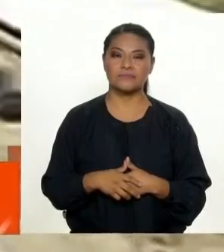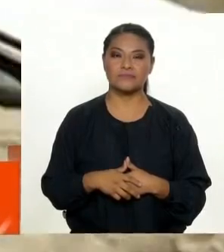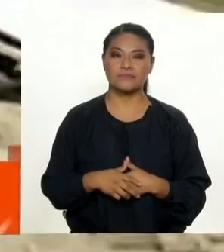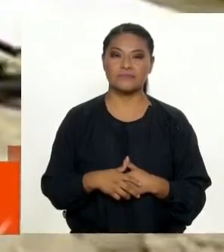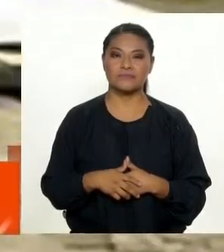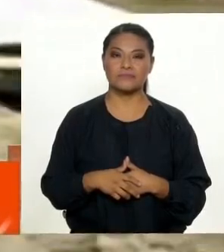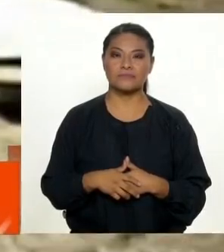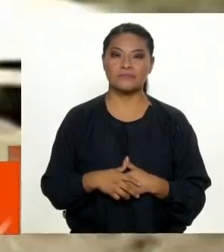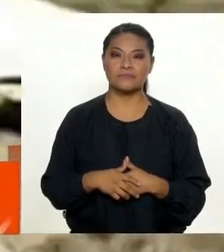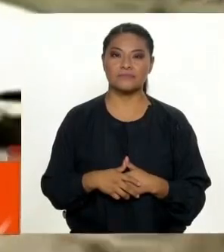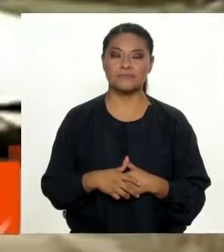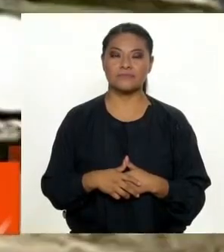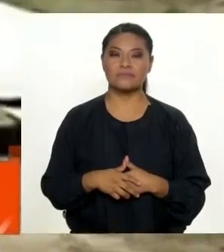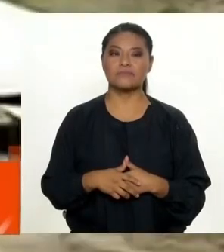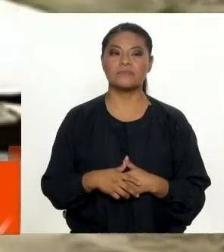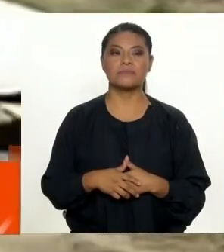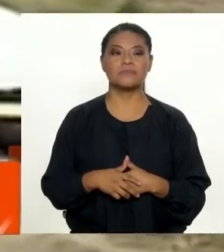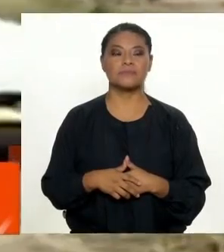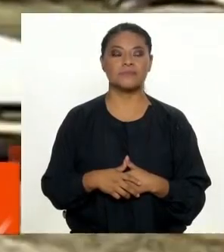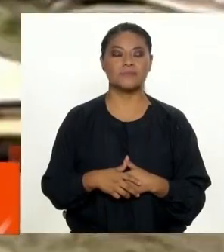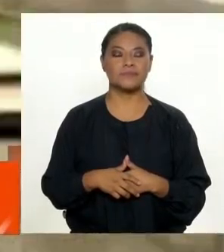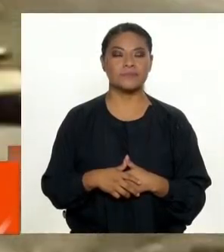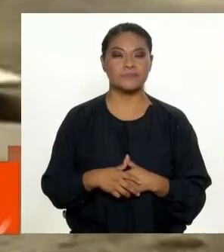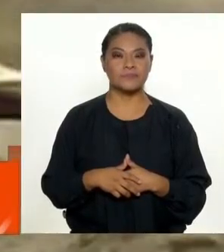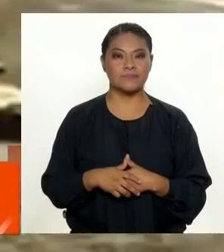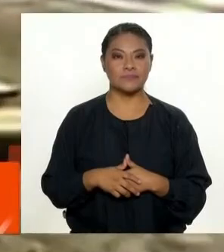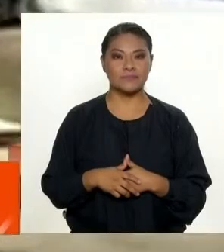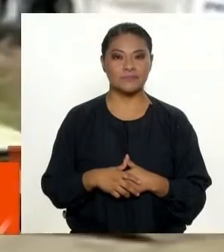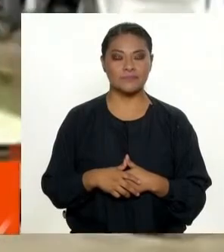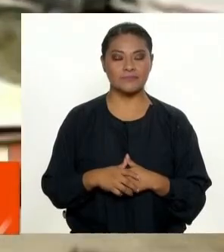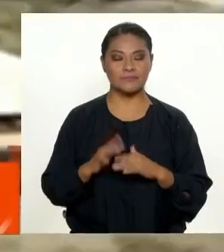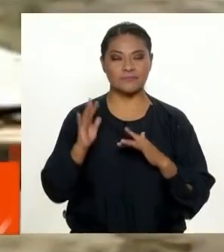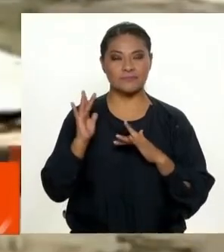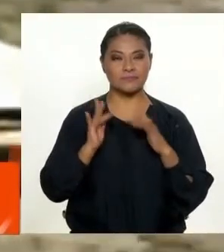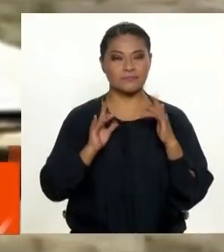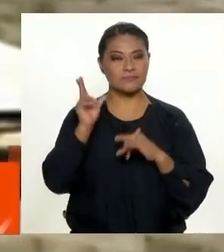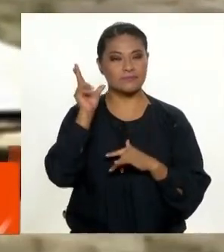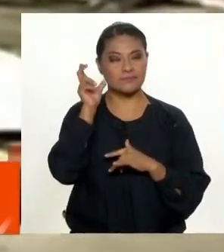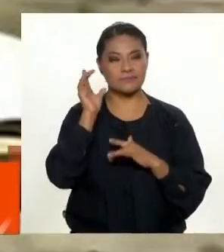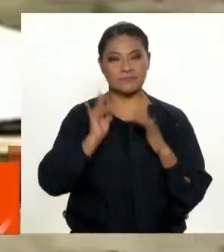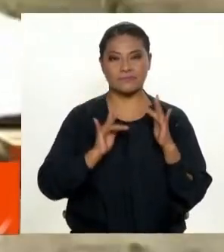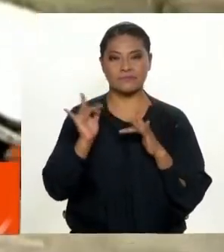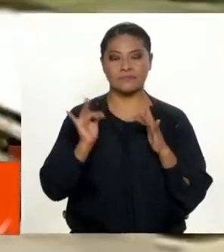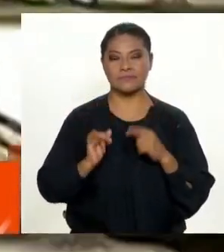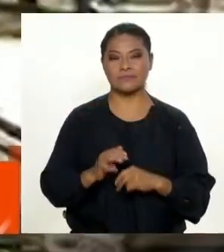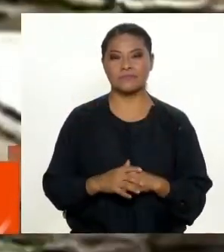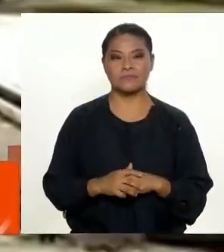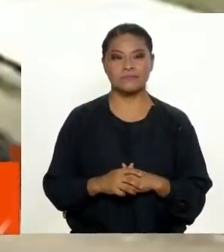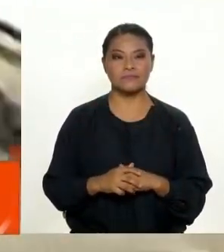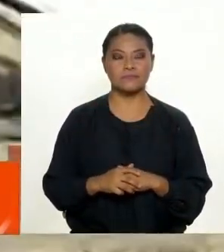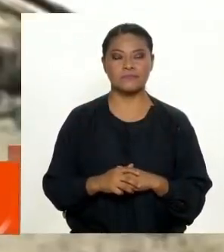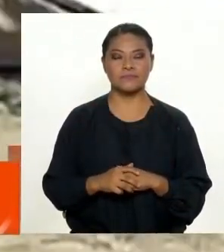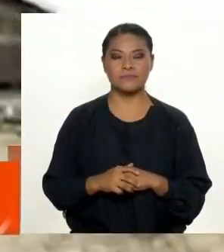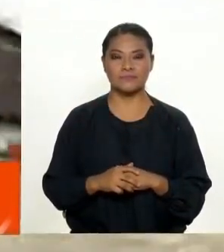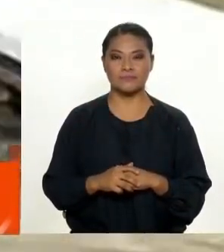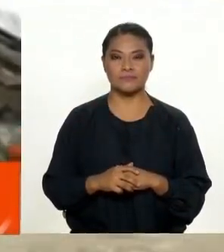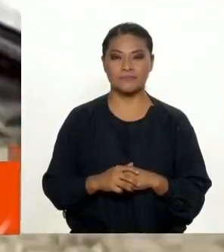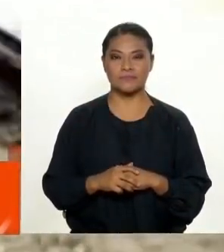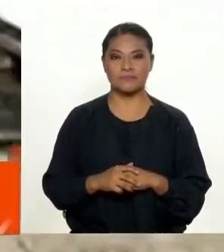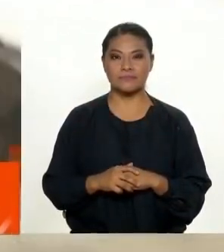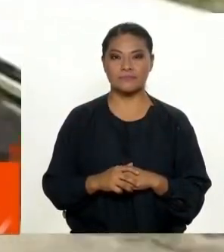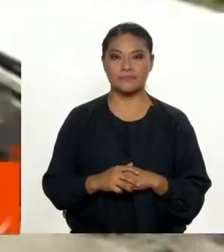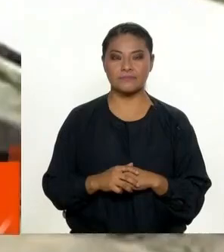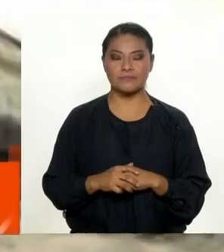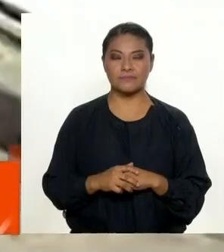¿Te escuchas como yo? Nos encontramos en la Villa Olímpica, en San Juan Bautista, en la se va a presentar